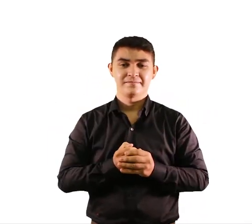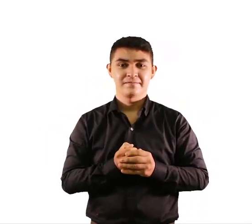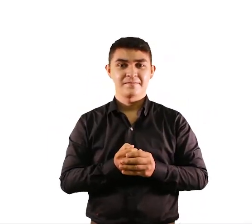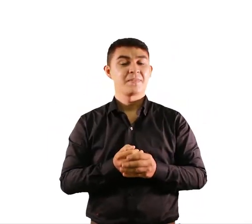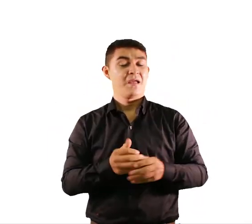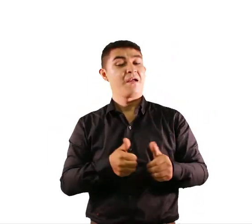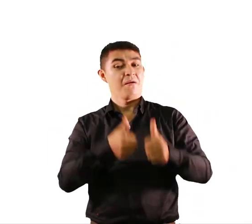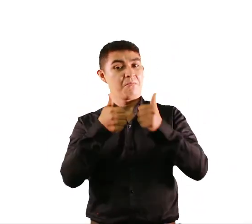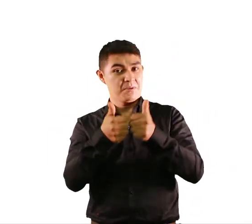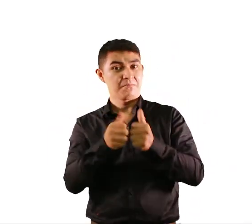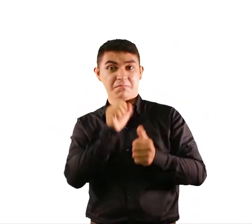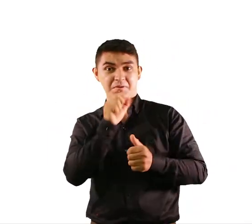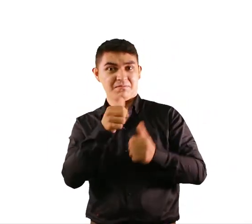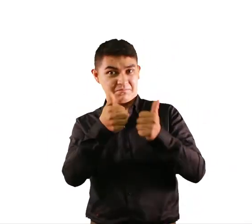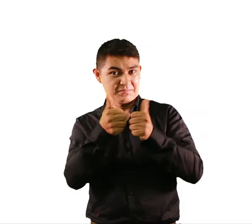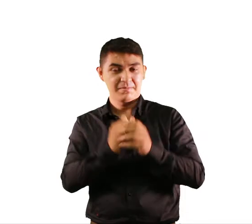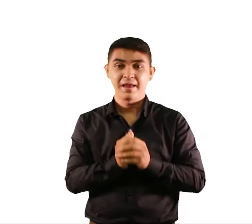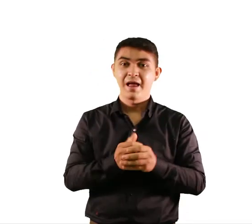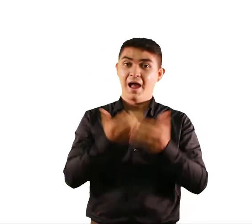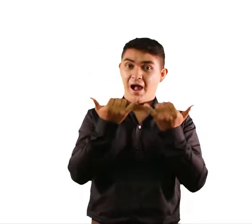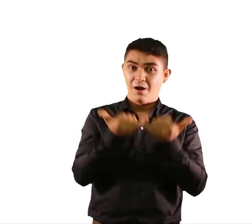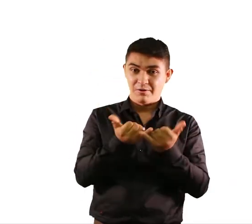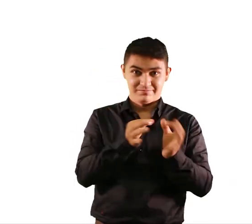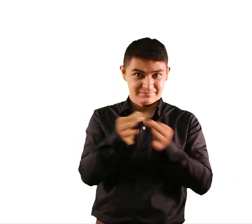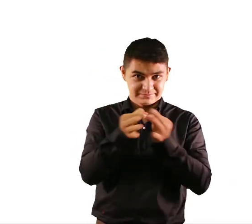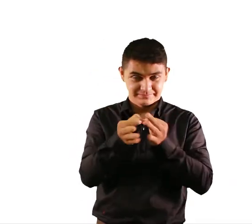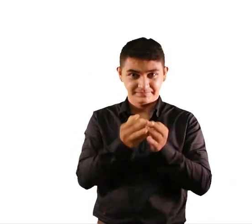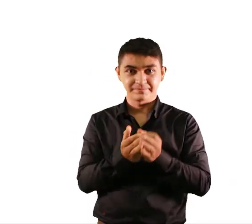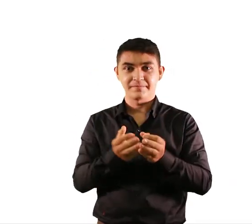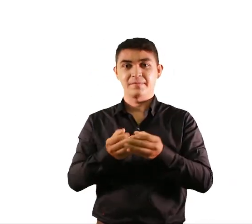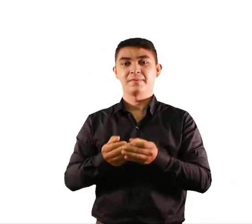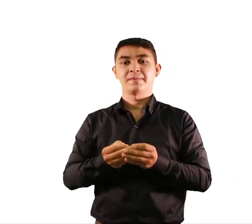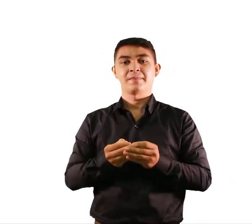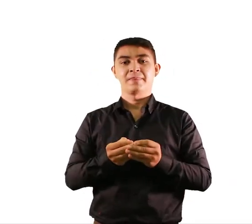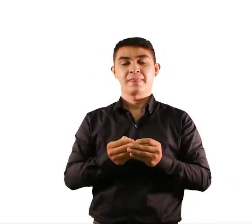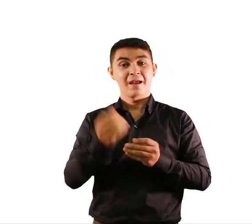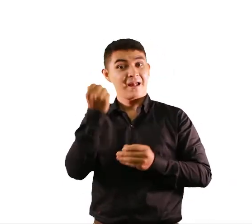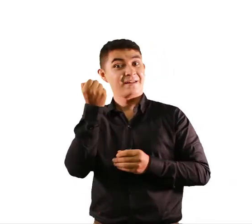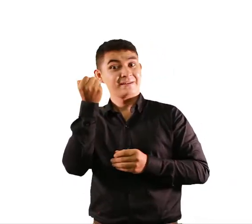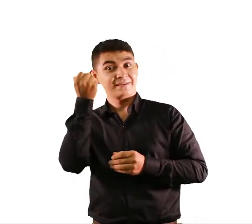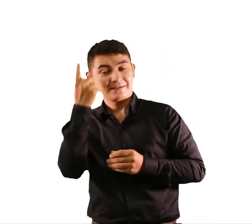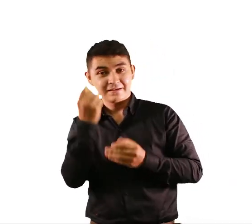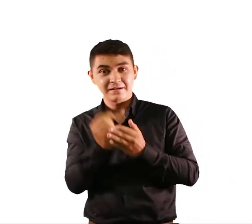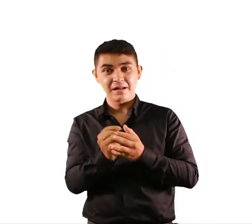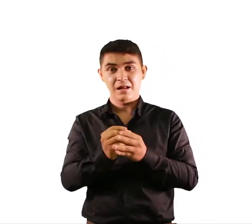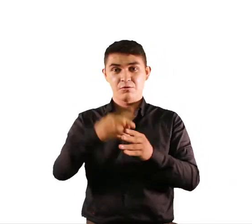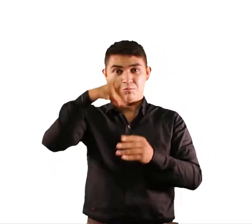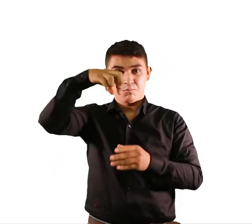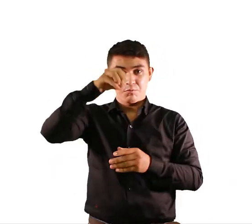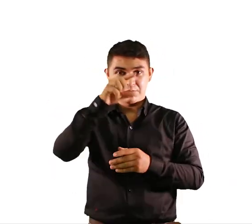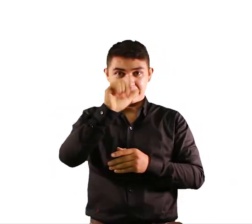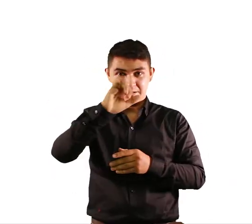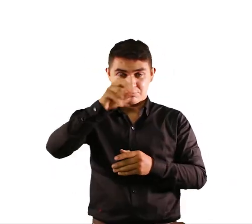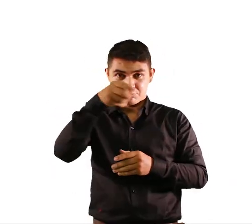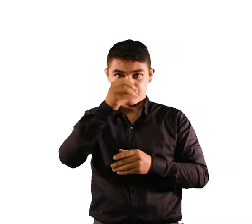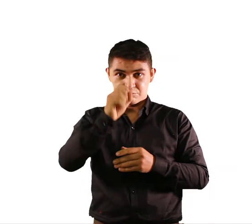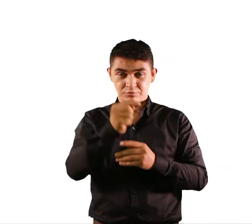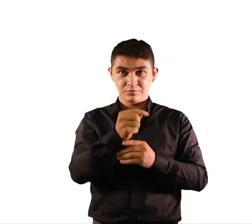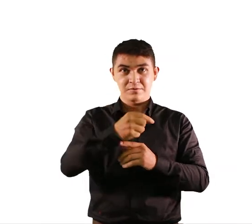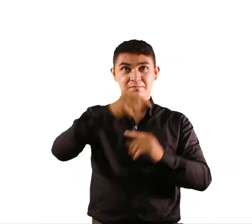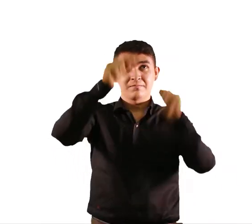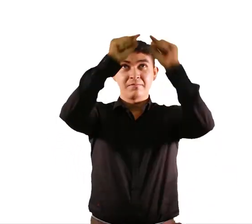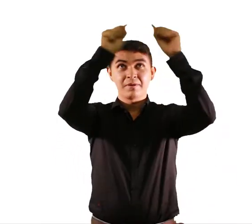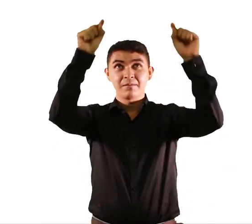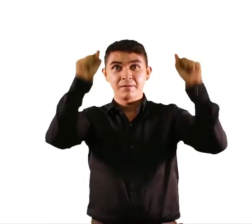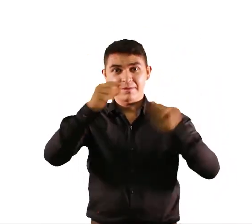Muy bien. Vamos a entender que los polígonos regulares se dejan